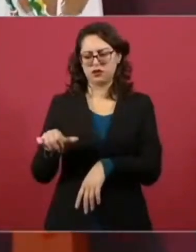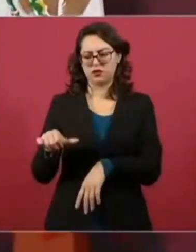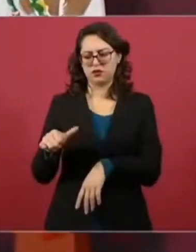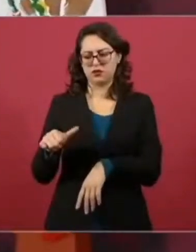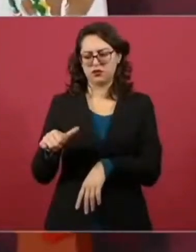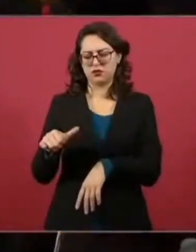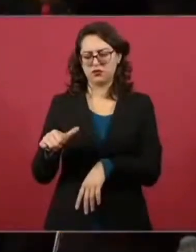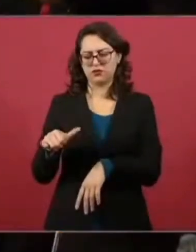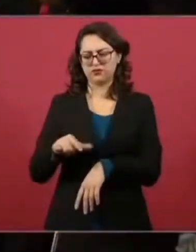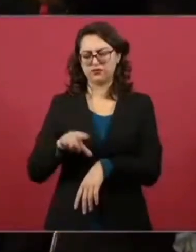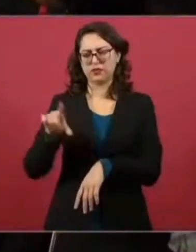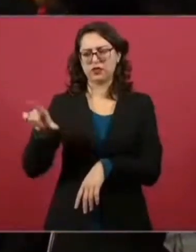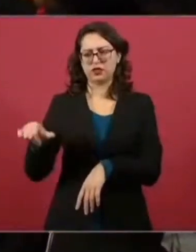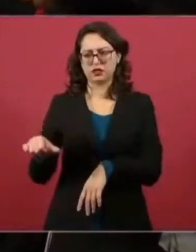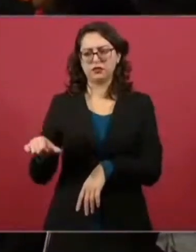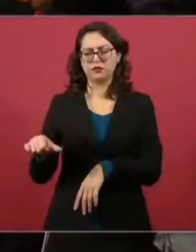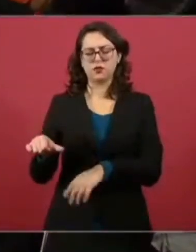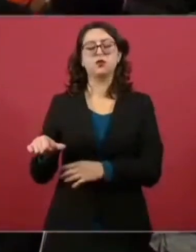unos días después